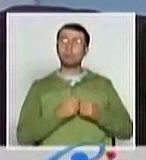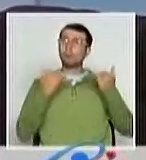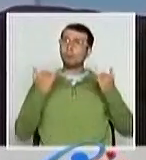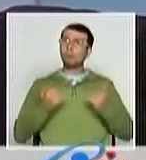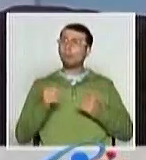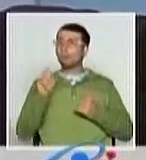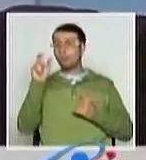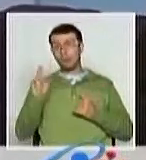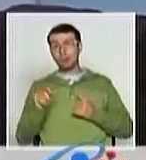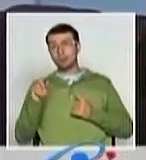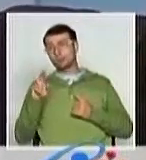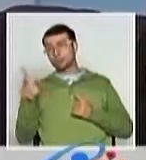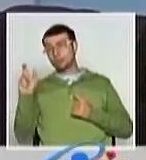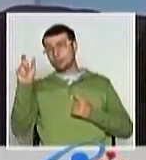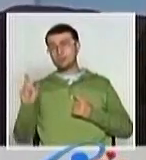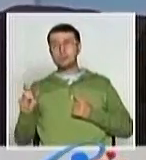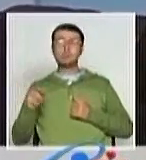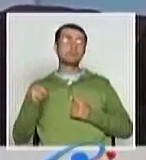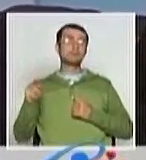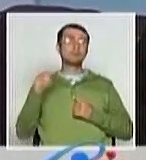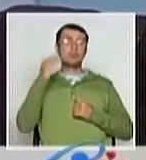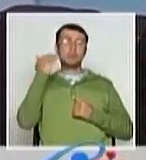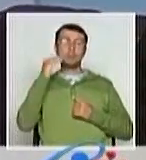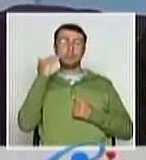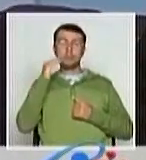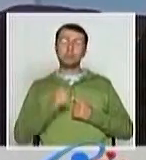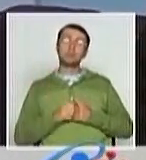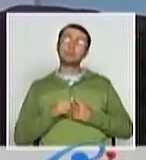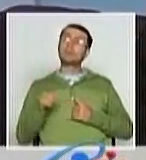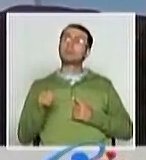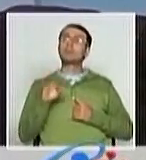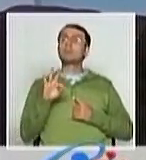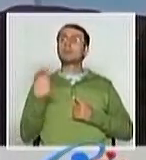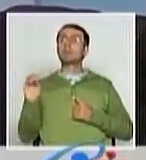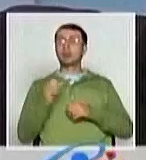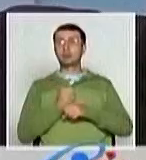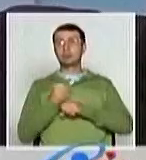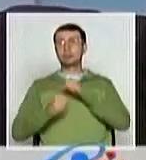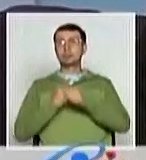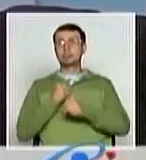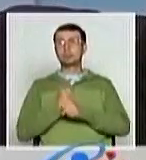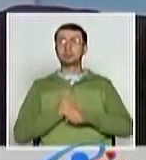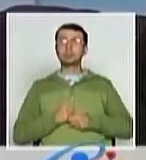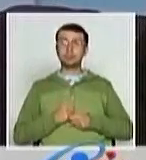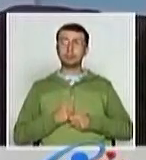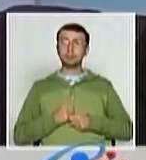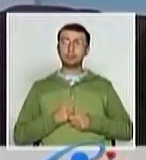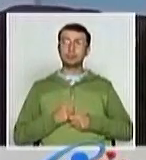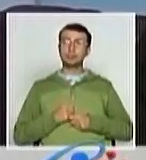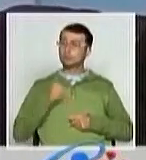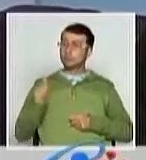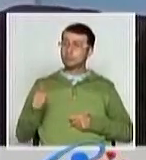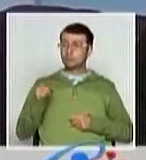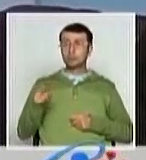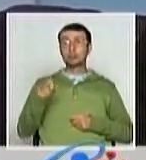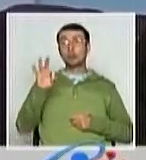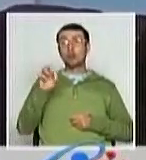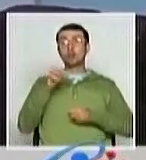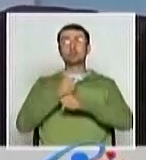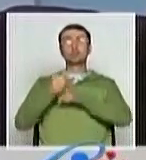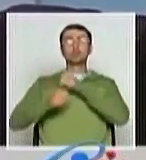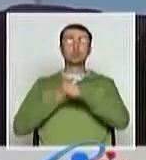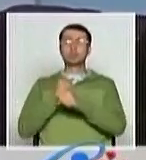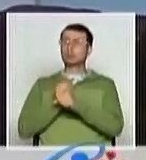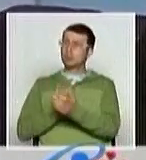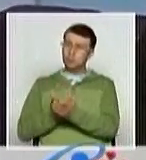B paciente B es una mujer de 30 años durante 8 años tuvo problemas